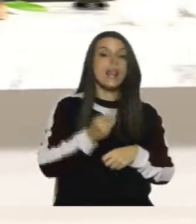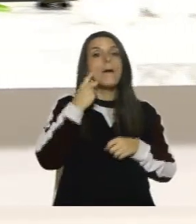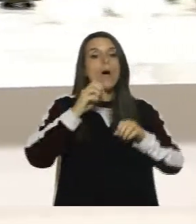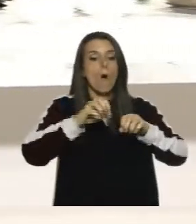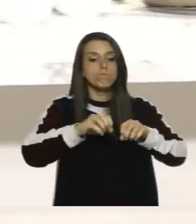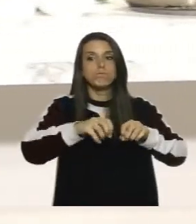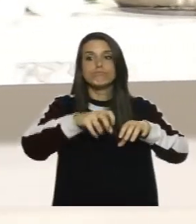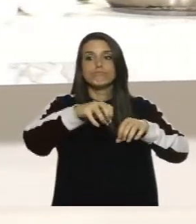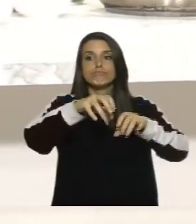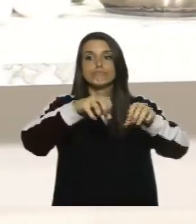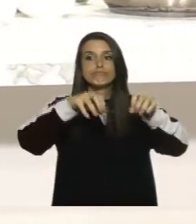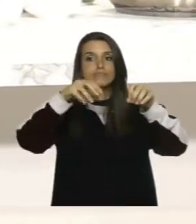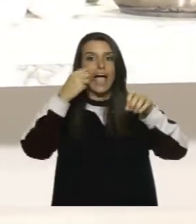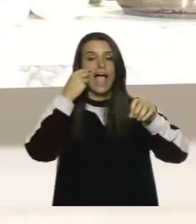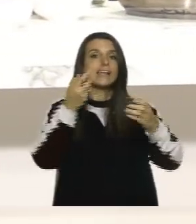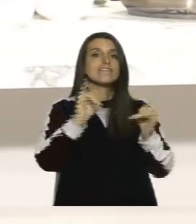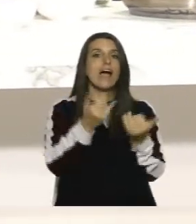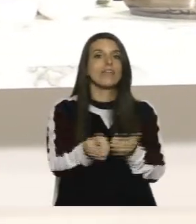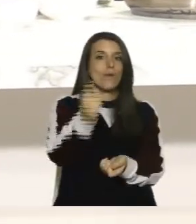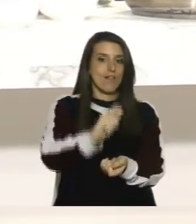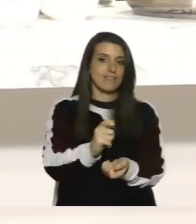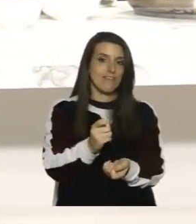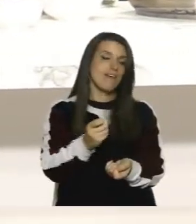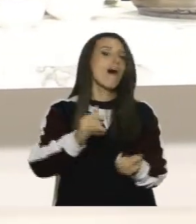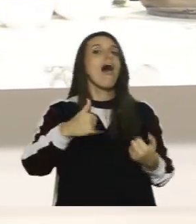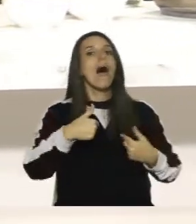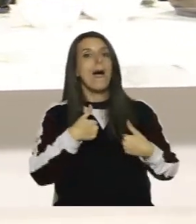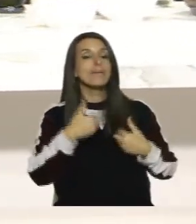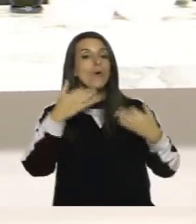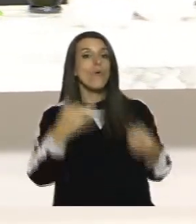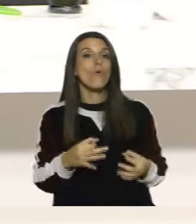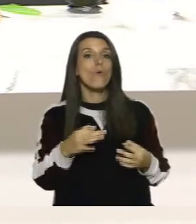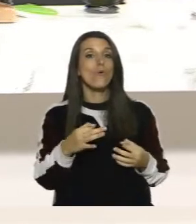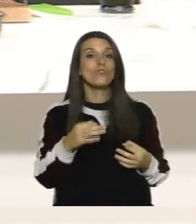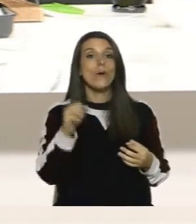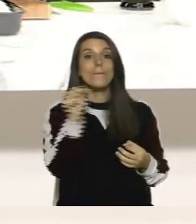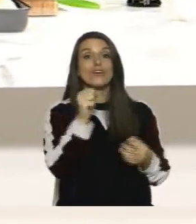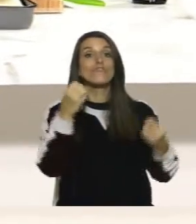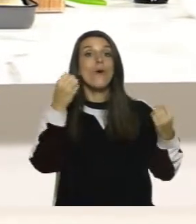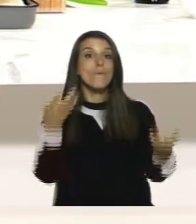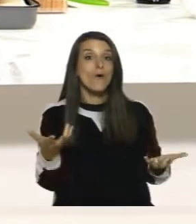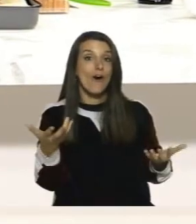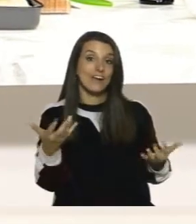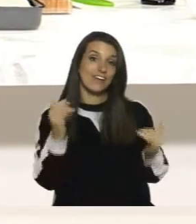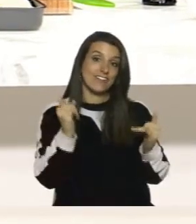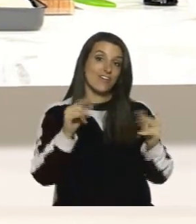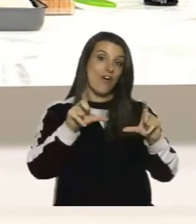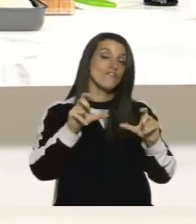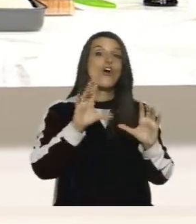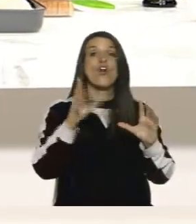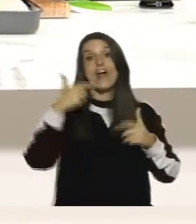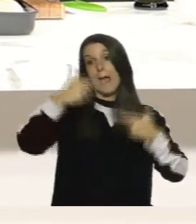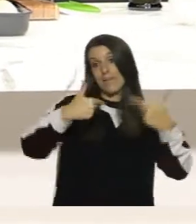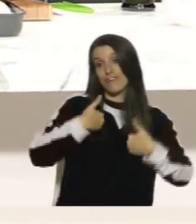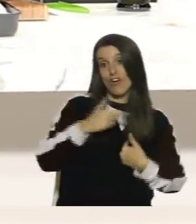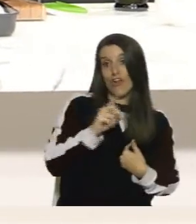burbujitas arriba, ya está para dar vuelta. Pero pasa que baje el fuego. Pero muy bien, y a mí me hacen llegar el micrófono, porque por supuesto. No es que vaya a rapear yo.